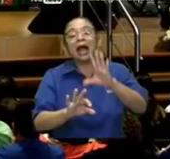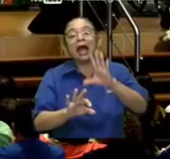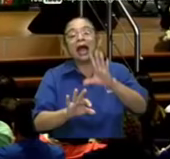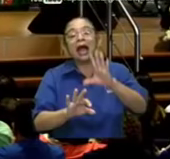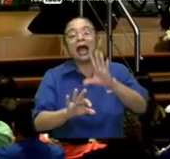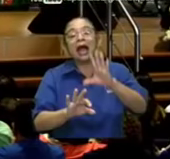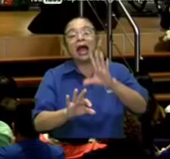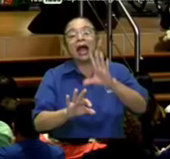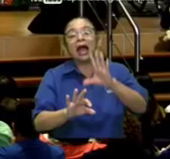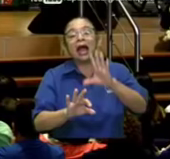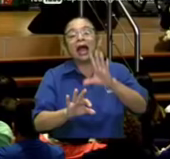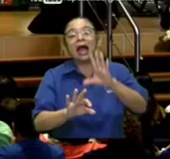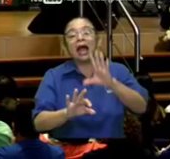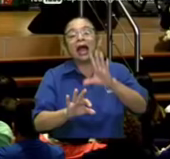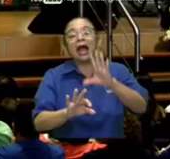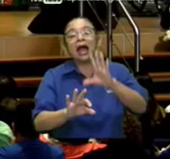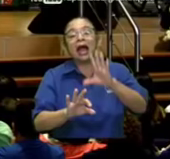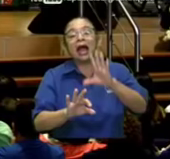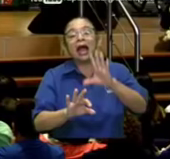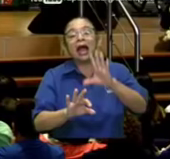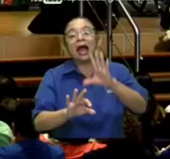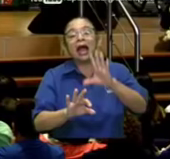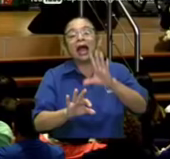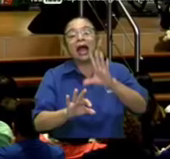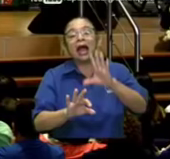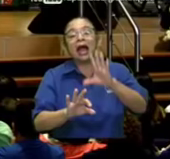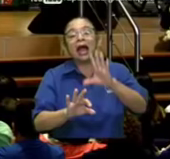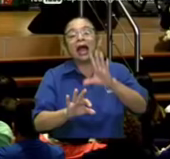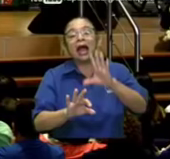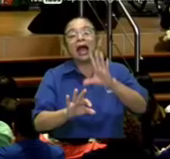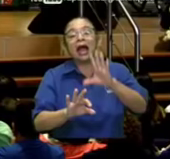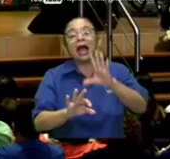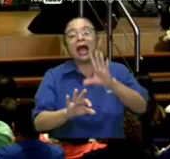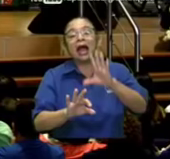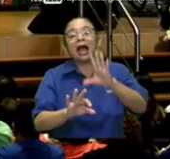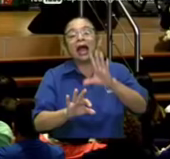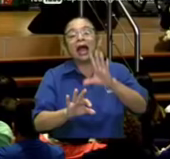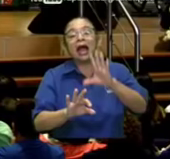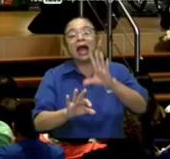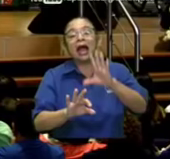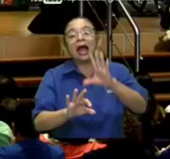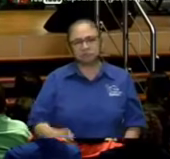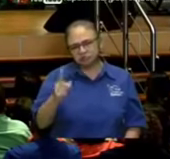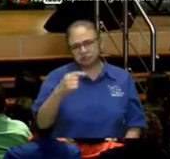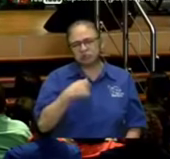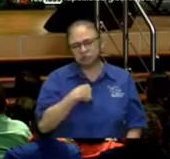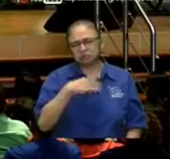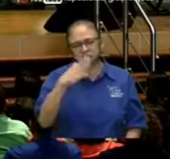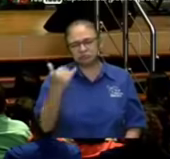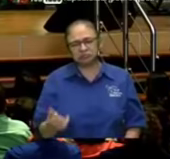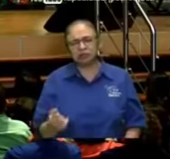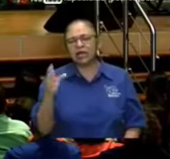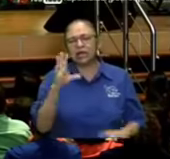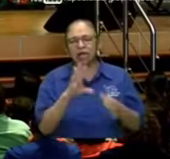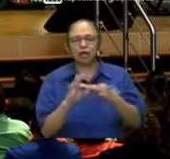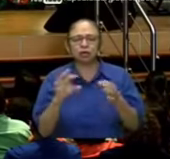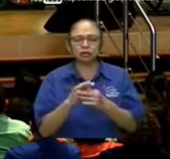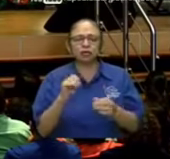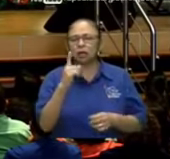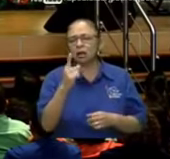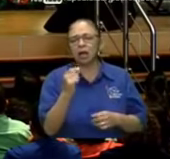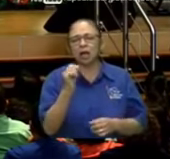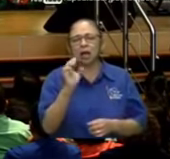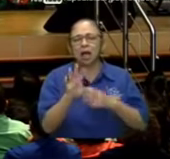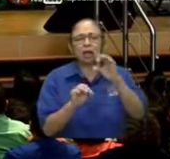A veces no se comprenden algunas cosas. Rapidito le cuento una vez, yo se lo he contado otras veces, pero me decía un señor,